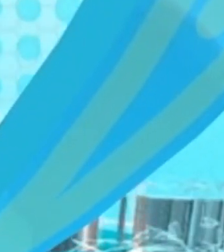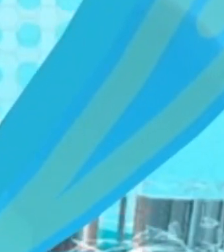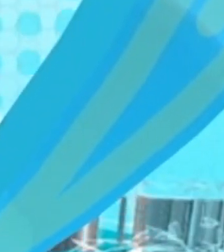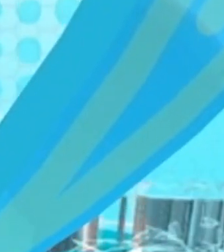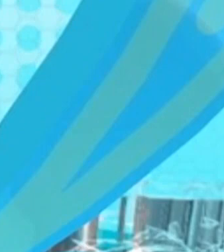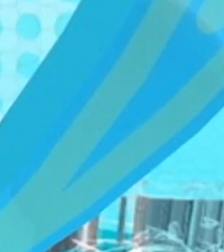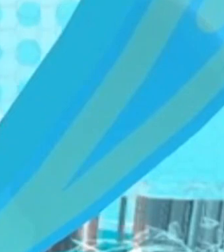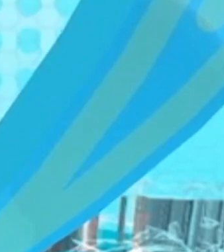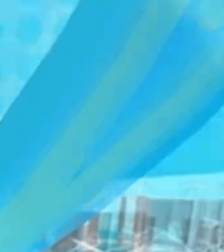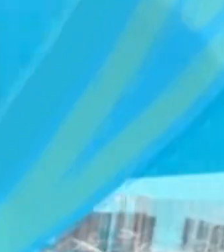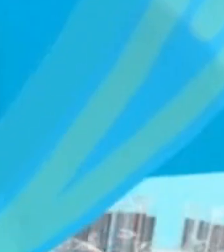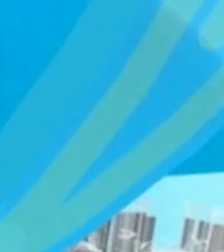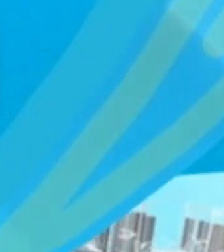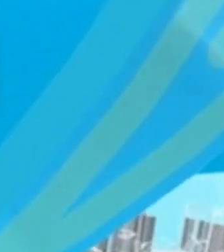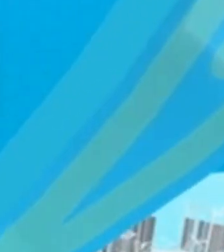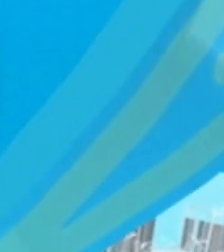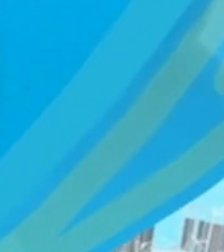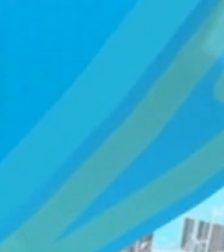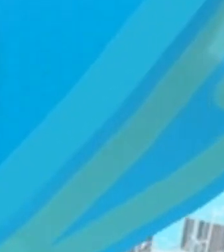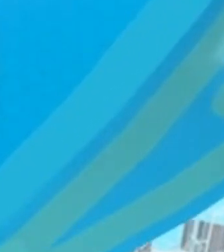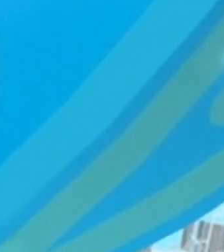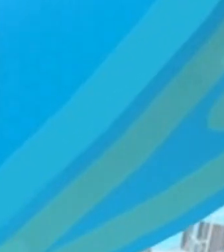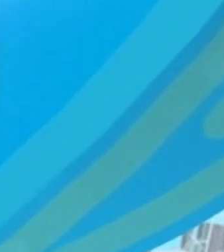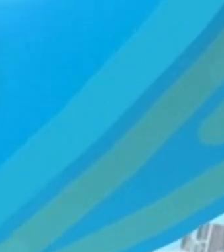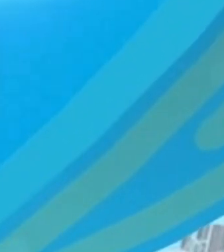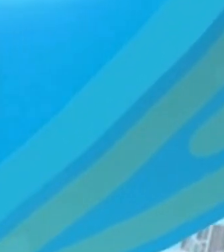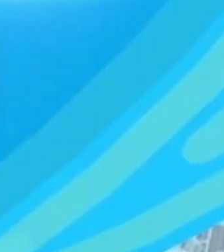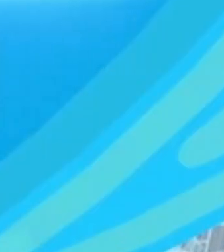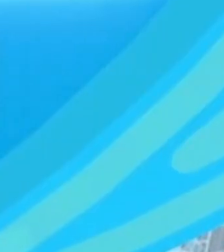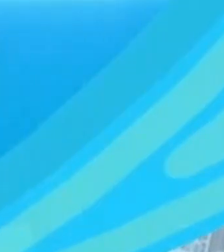Banco Popular presentó El Tipo de Cambio.